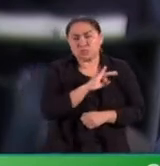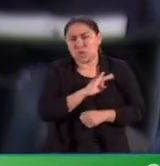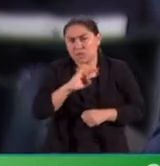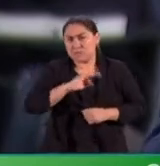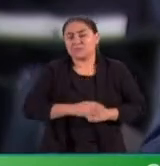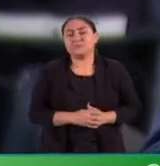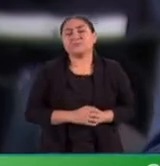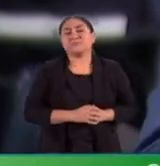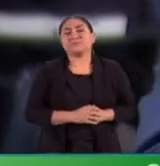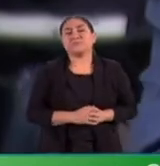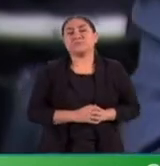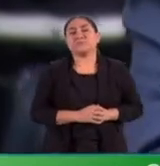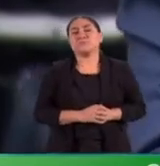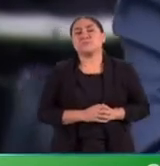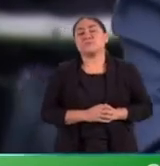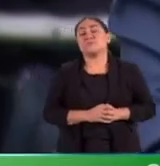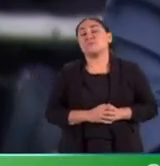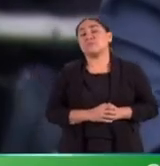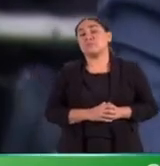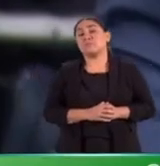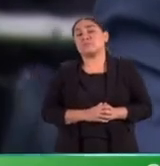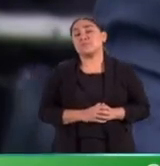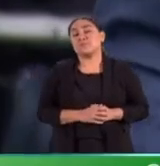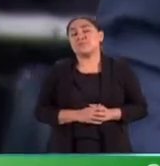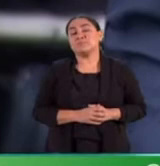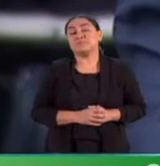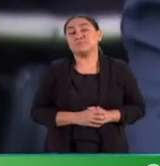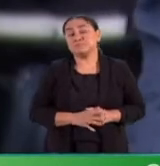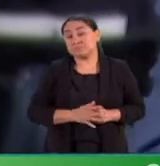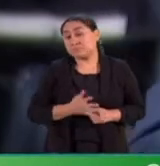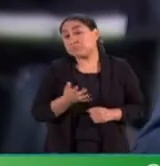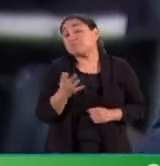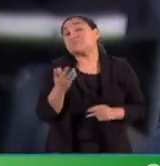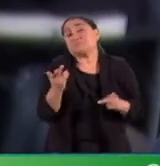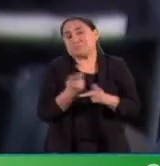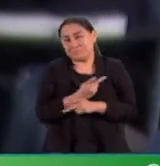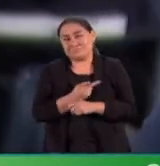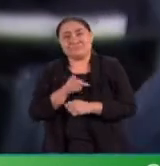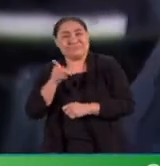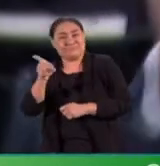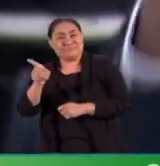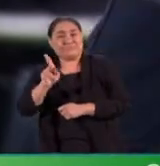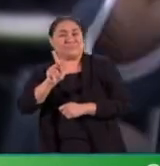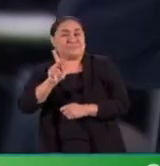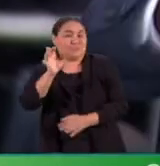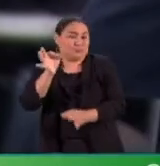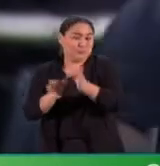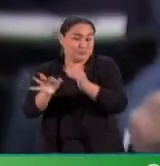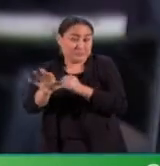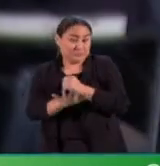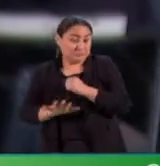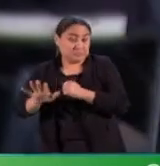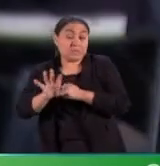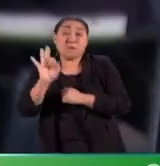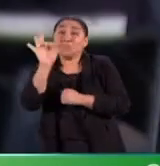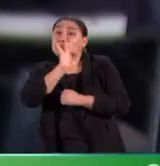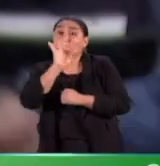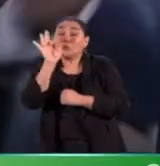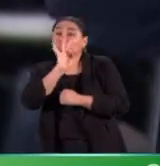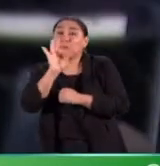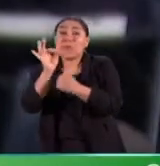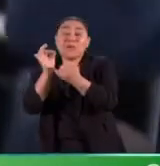Sí, sucede que el Poder Judicial deja de ser